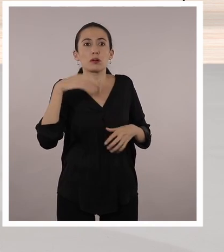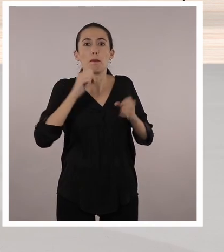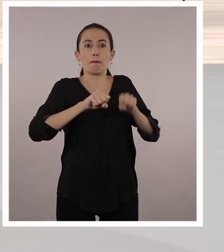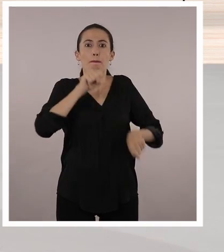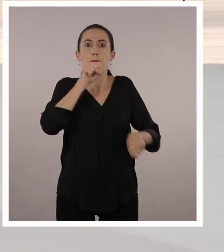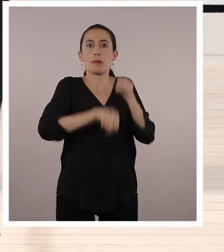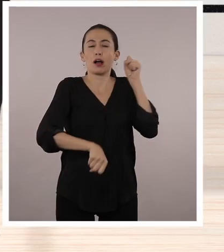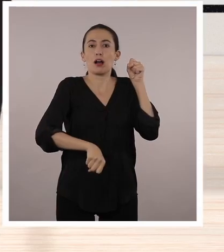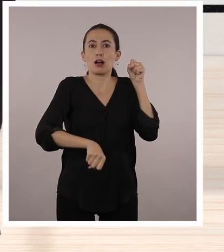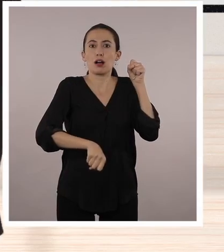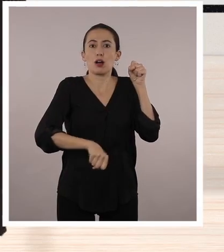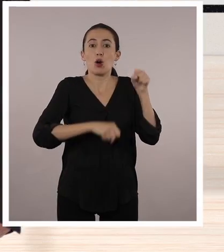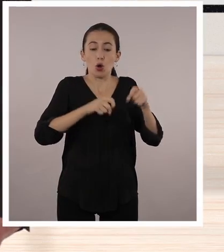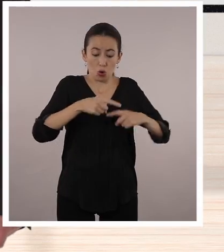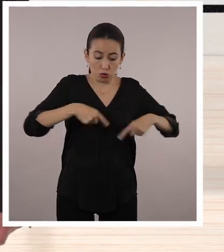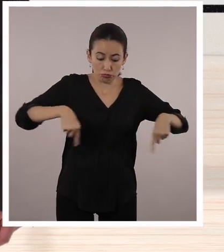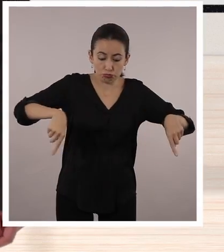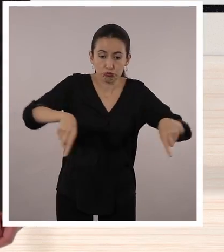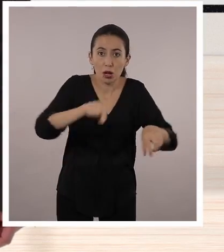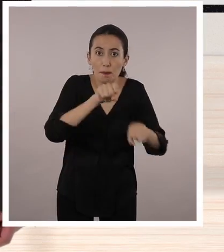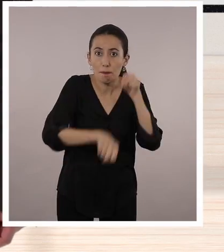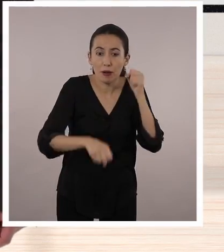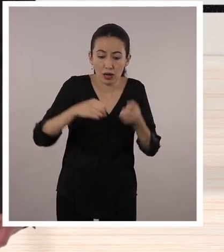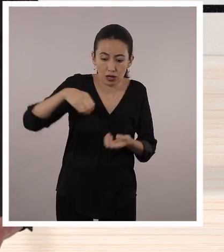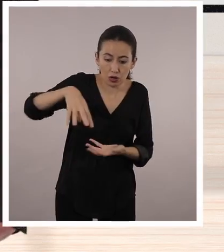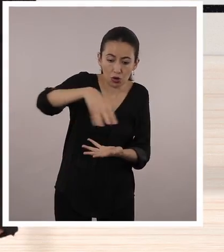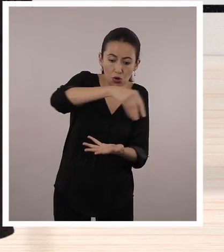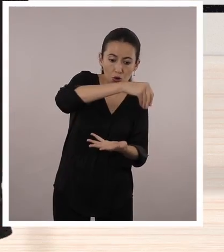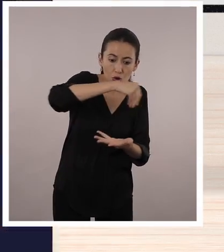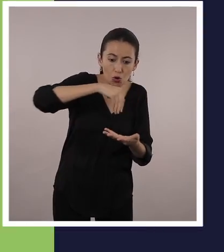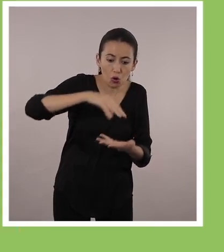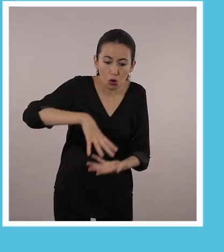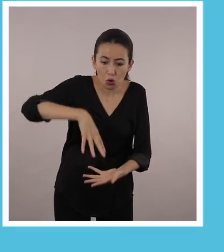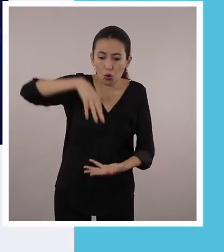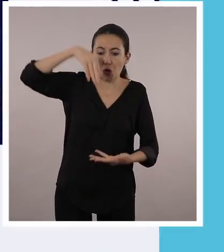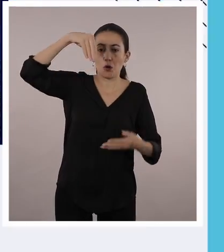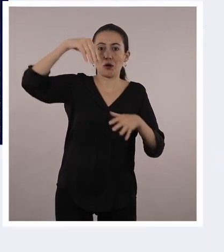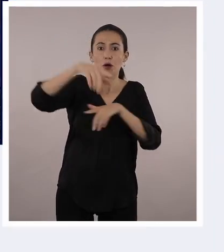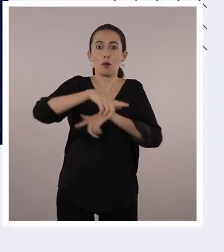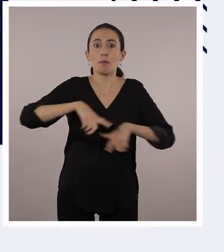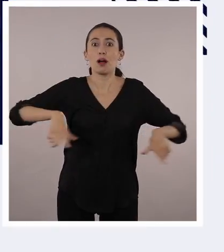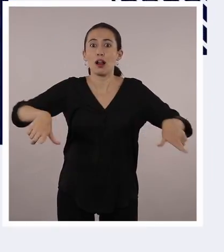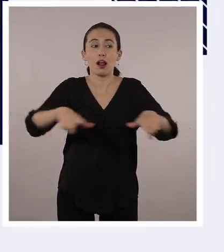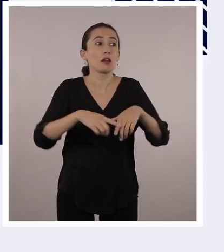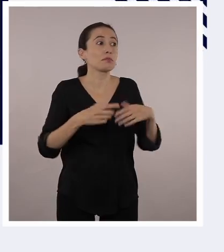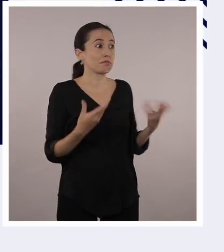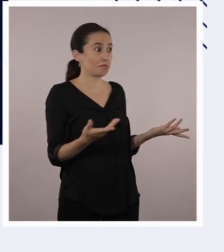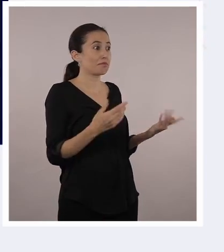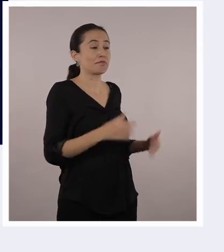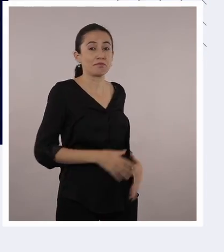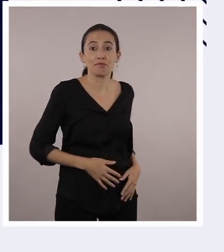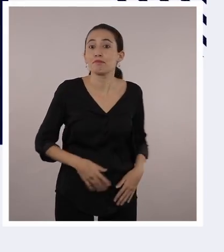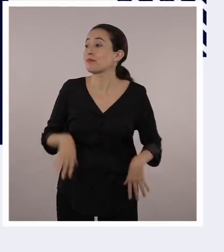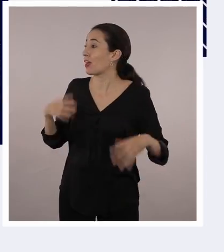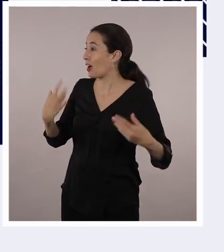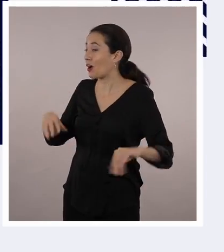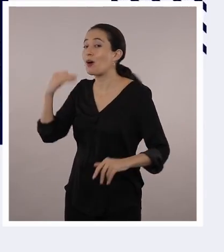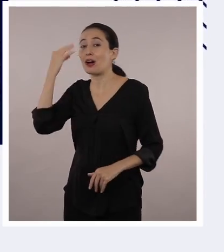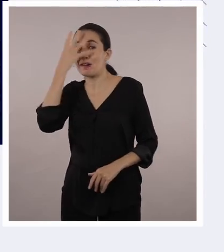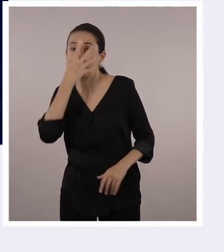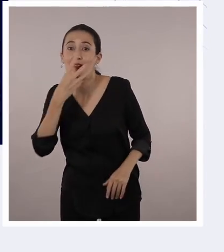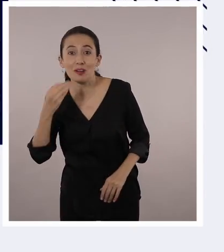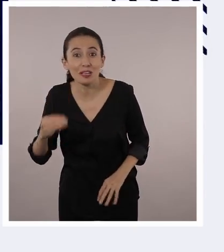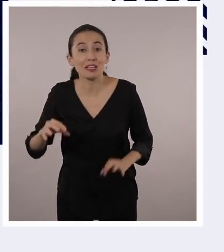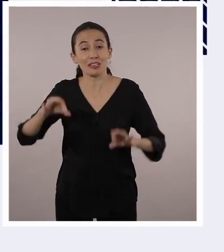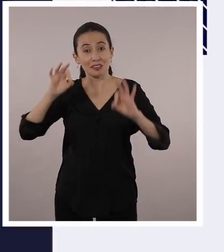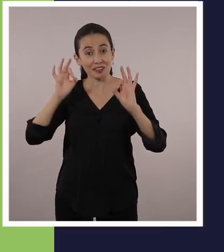rompió. Y de uno de estos pequeños pedazos del espejo surgió la laguna de Huacachina. Un relato de fantasía,